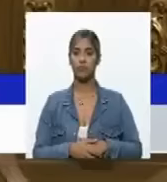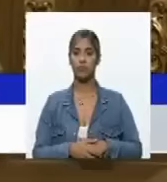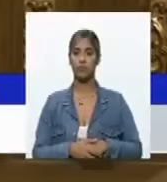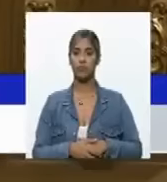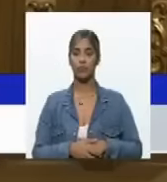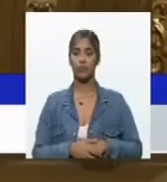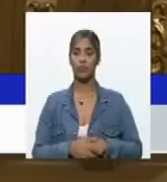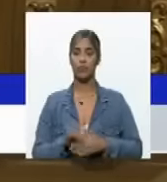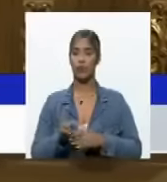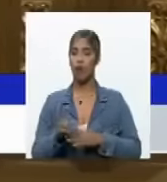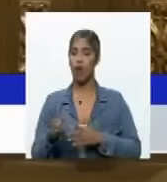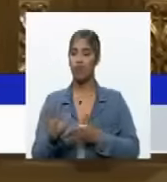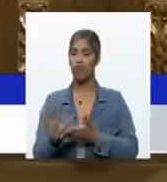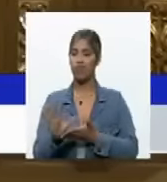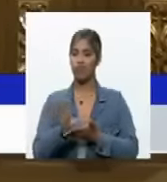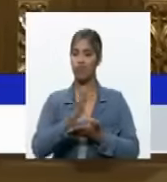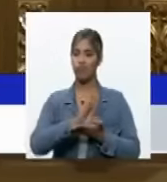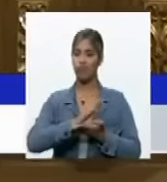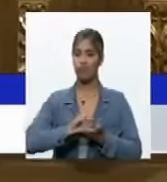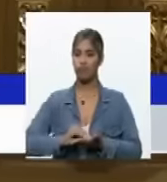que recoge un periodo histórico